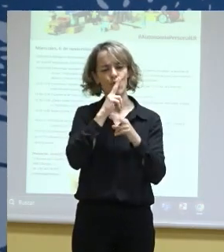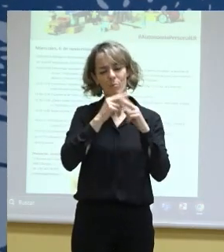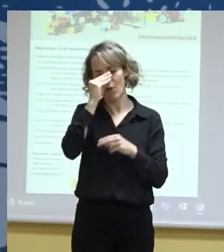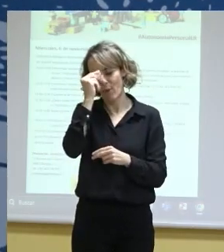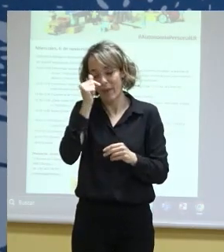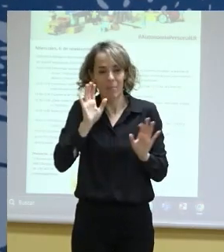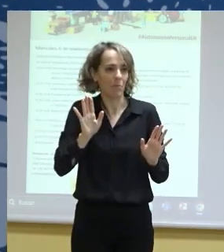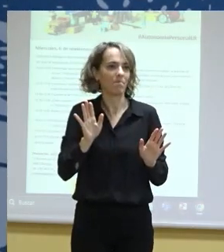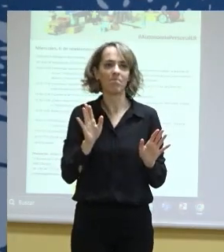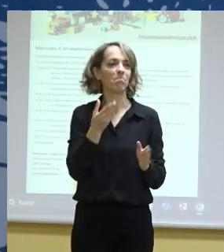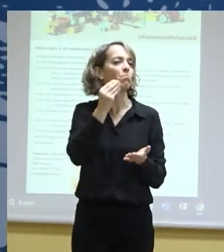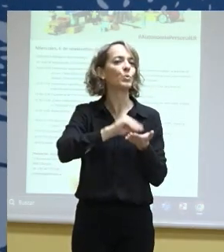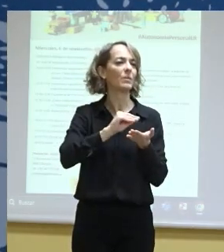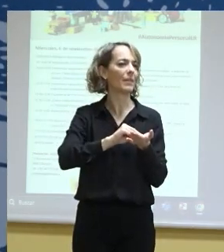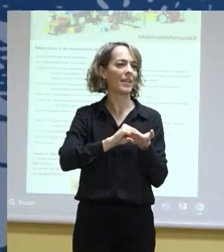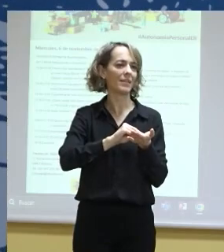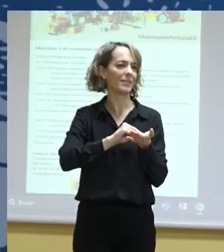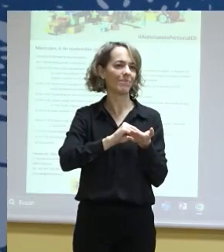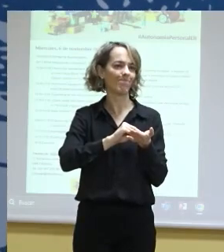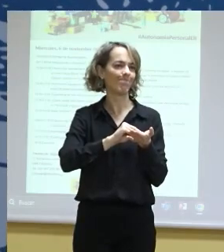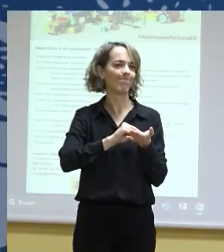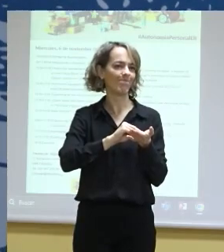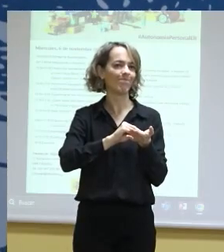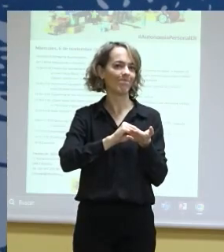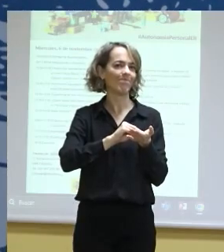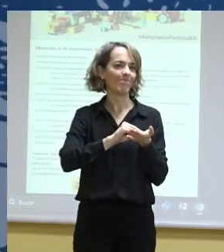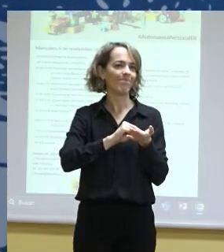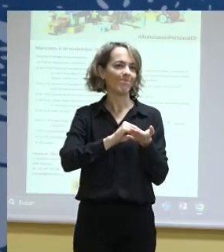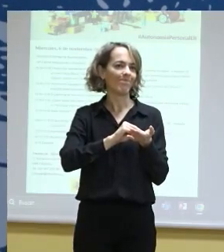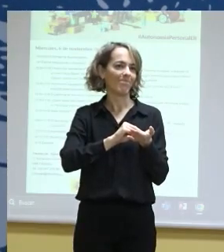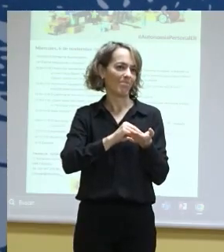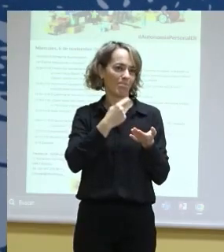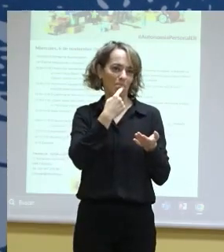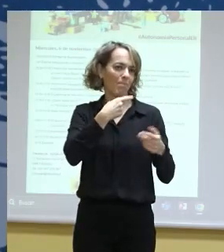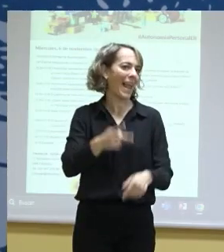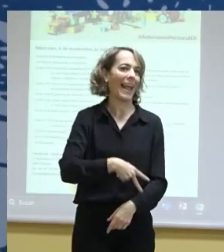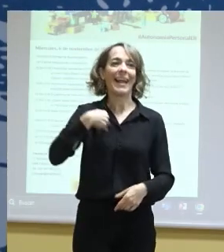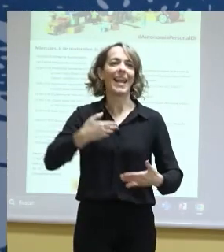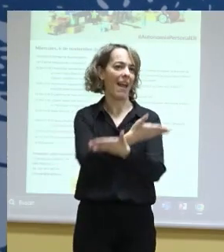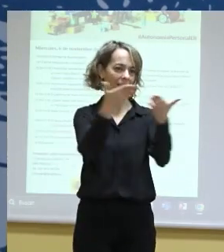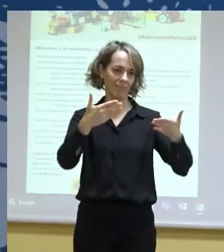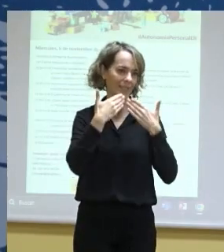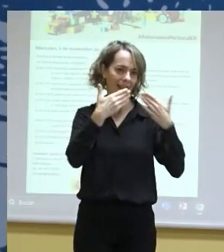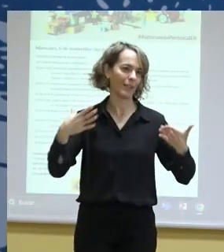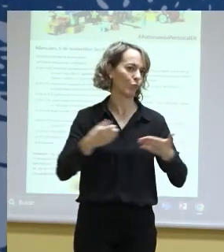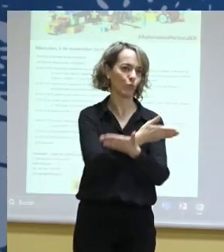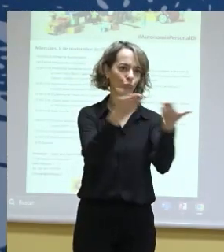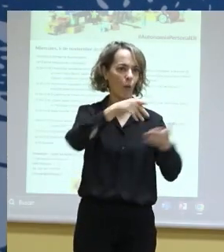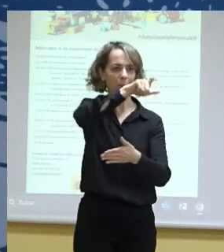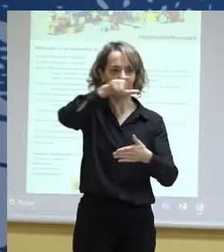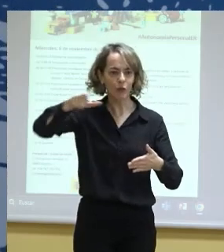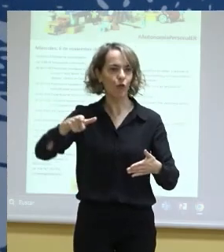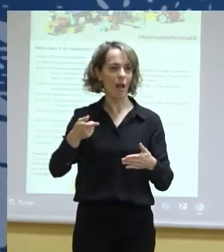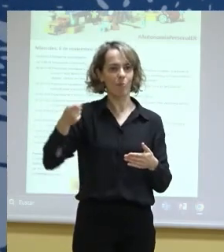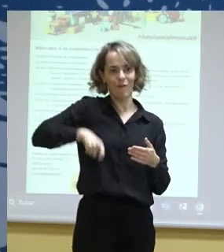eso que muchas veces vamos a generalizarlo, ¿no? El agradecimiento a todo el personal y a todos los profesionales